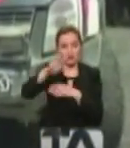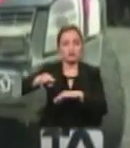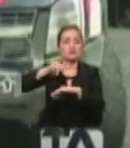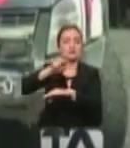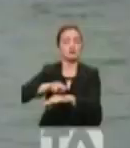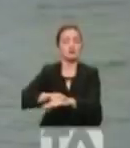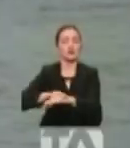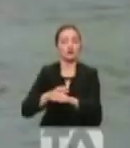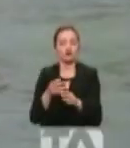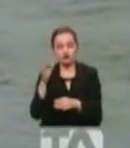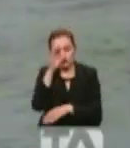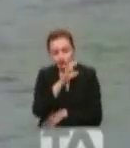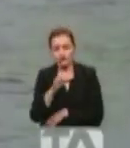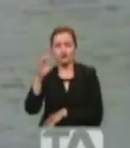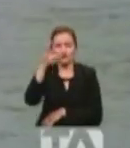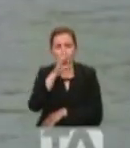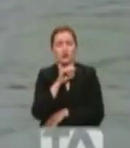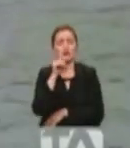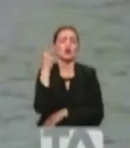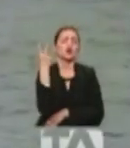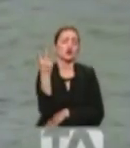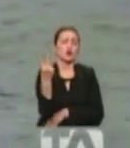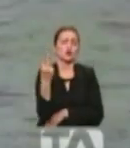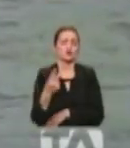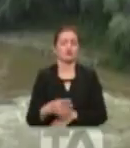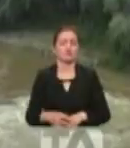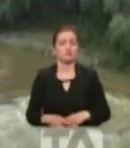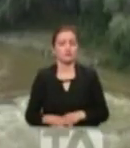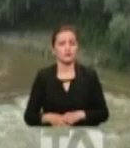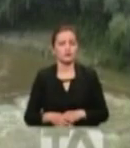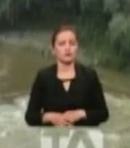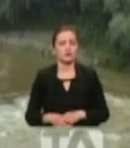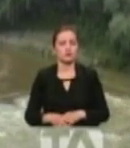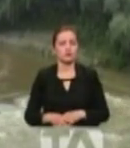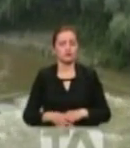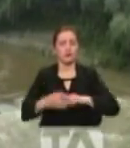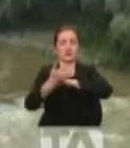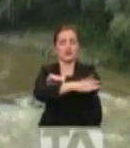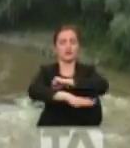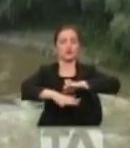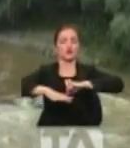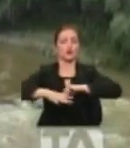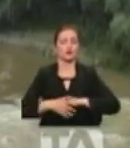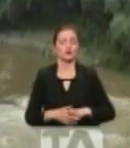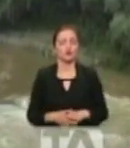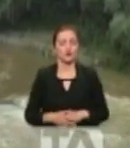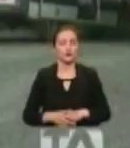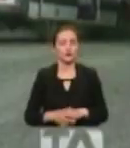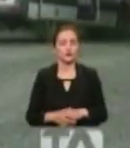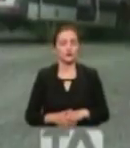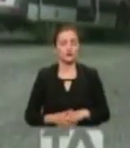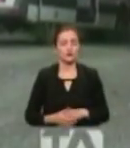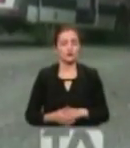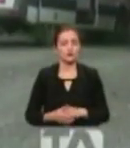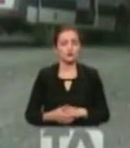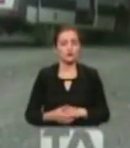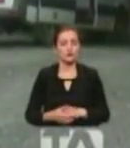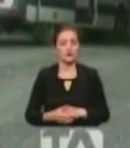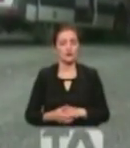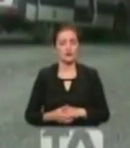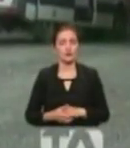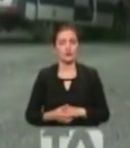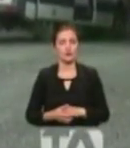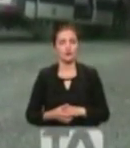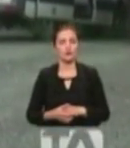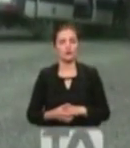Nacional tratan de localizar a 2 desaparecidos más, oriundos de Zamora, Chinchipe. En la ciudad de Méndez, provincia